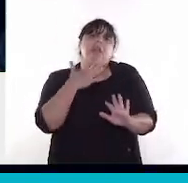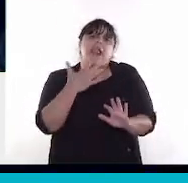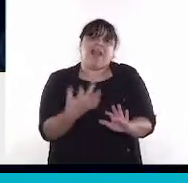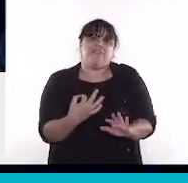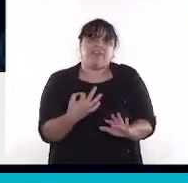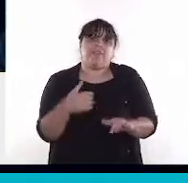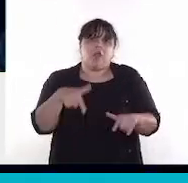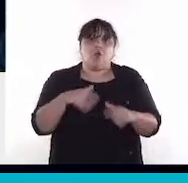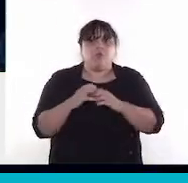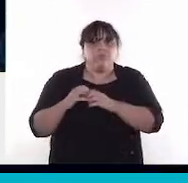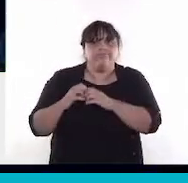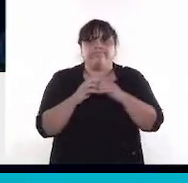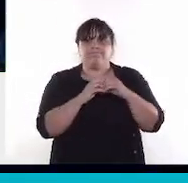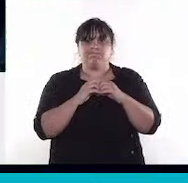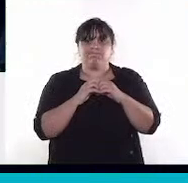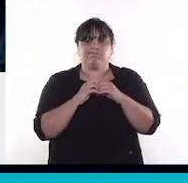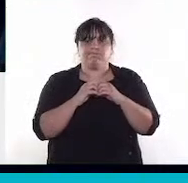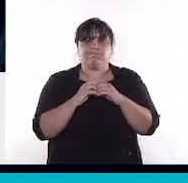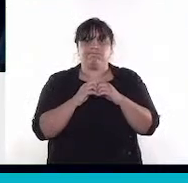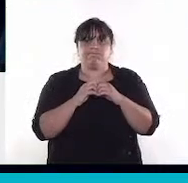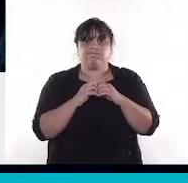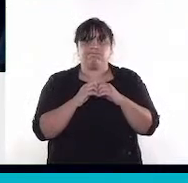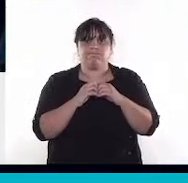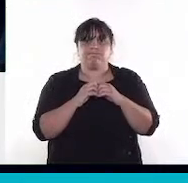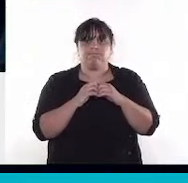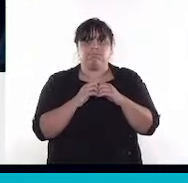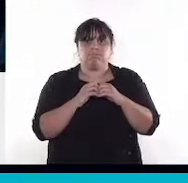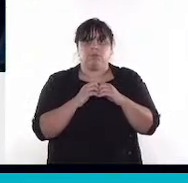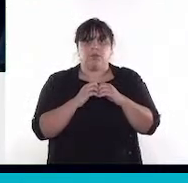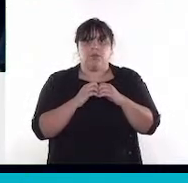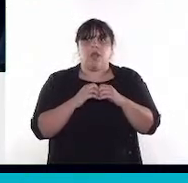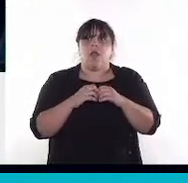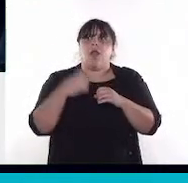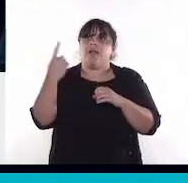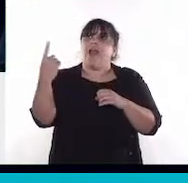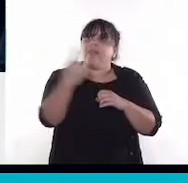una sesión con intervenciones